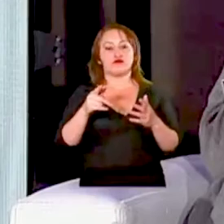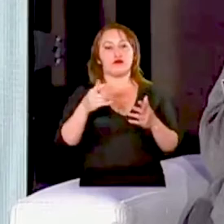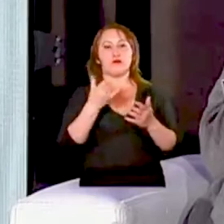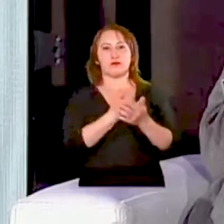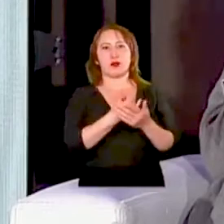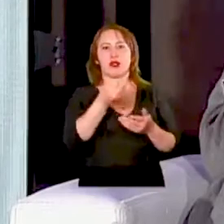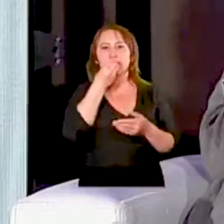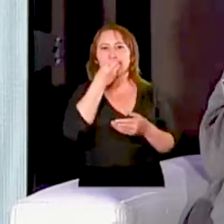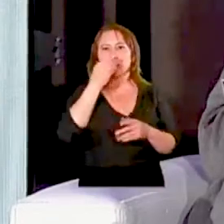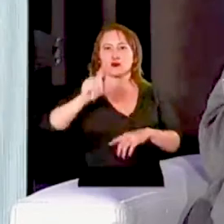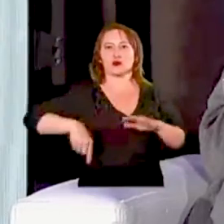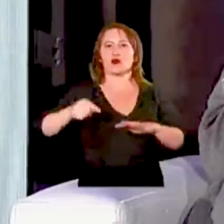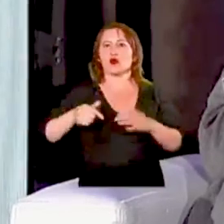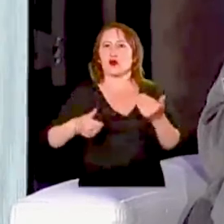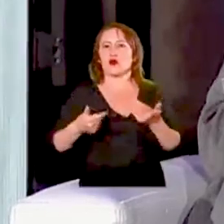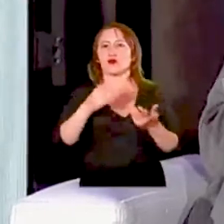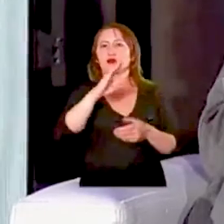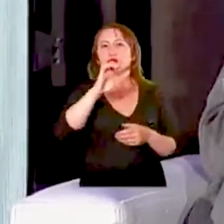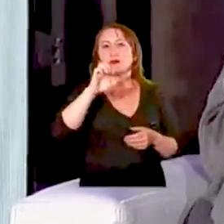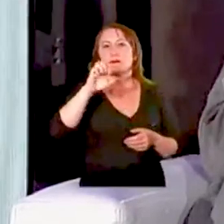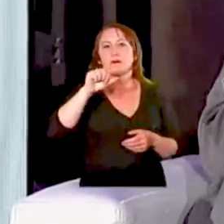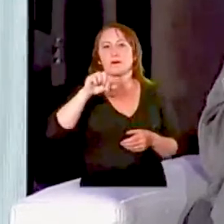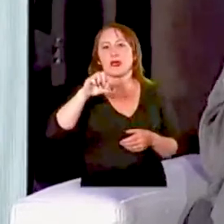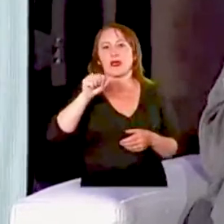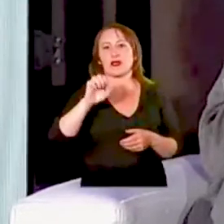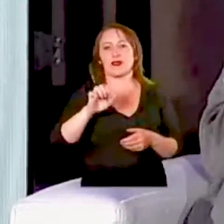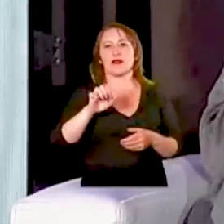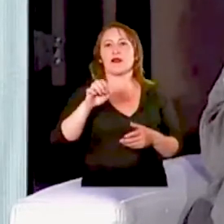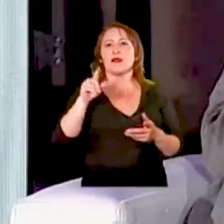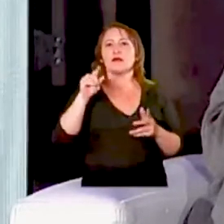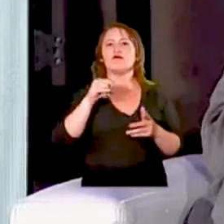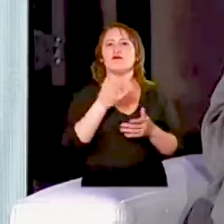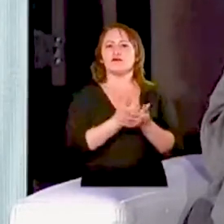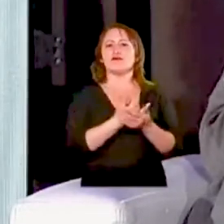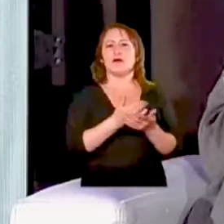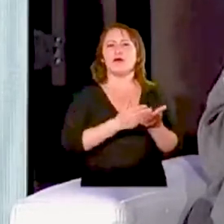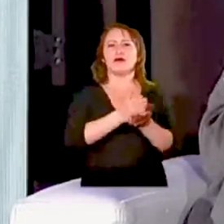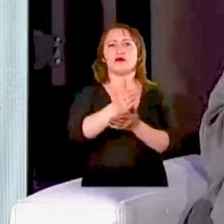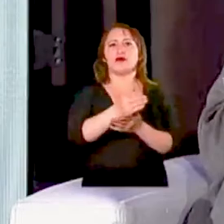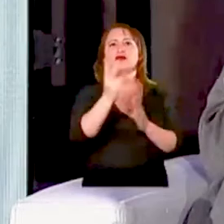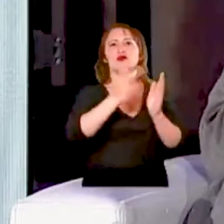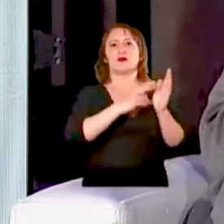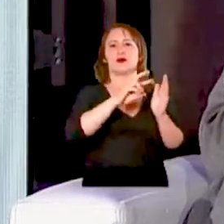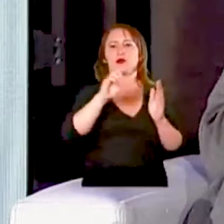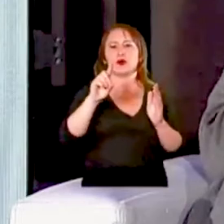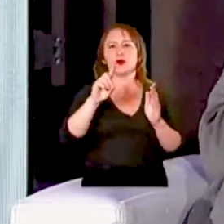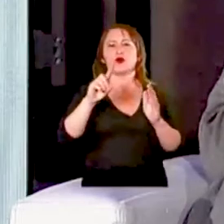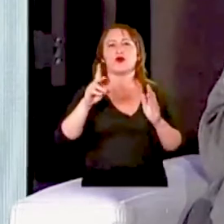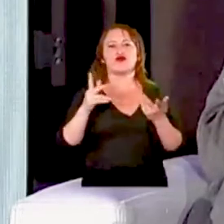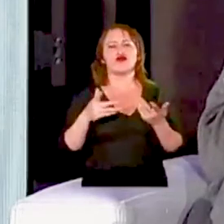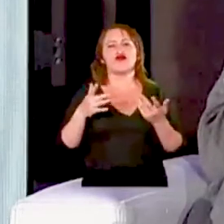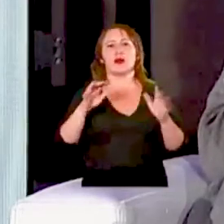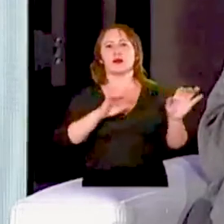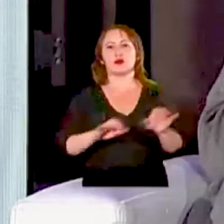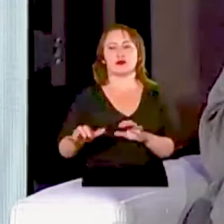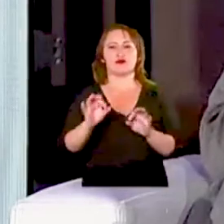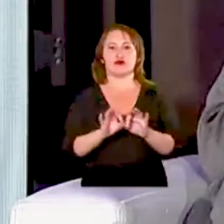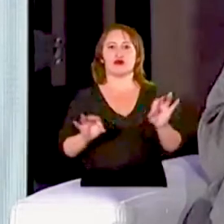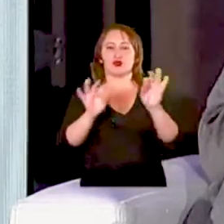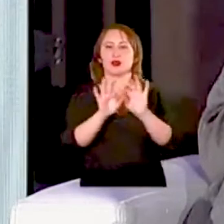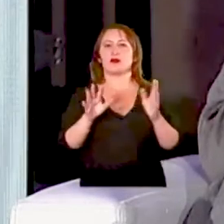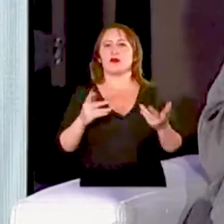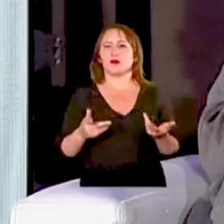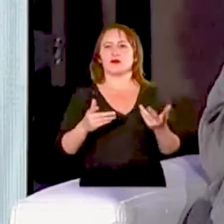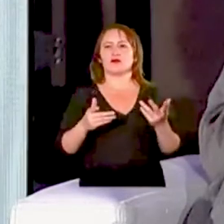nuestro Comité Especial CEPAE, en el cual durante la vigencia 2021 desplegamos actuaciones muy importantes, como